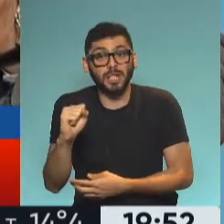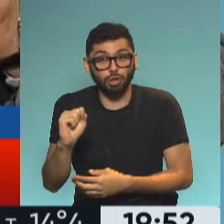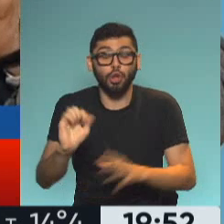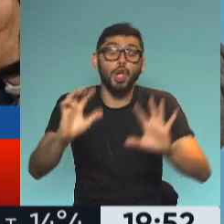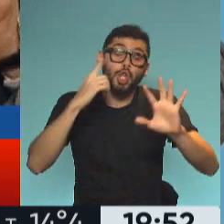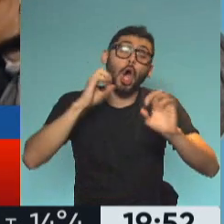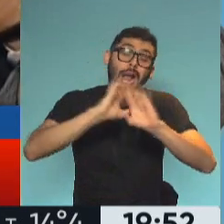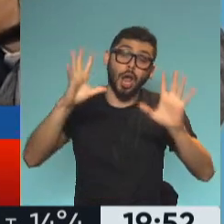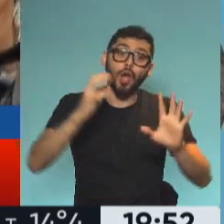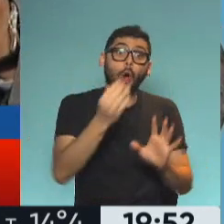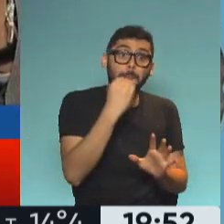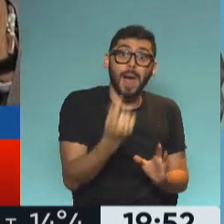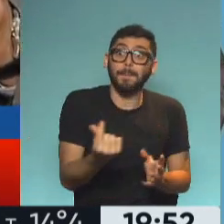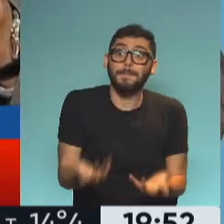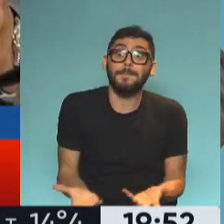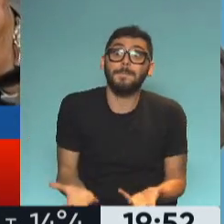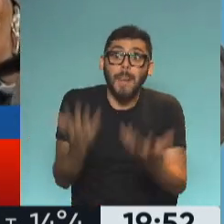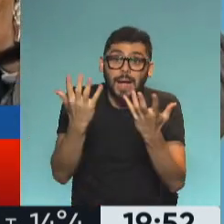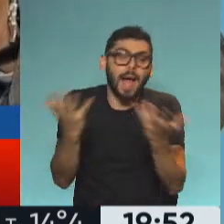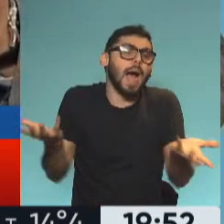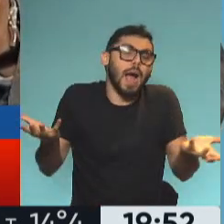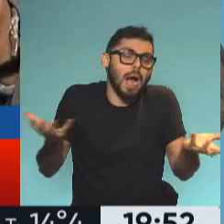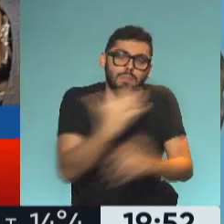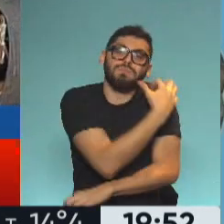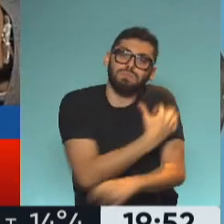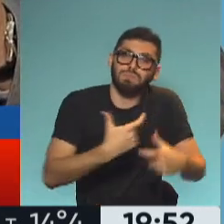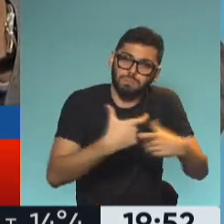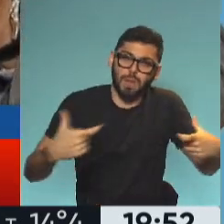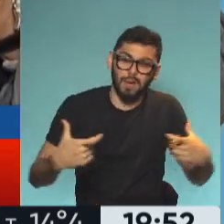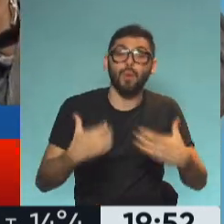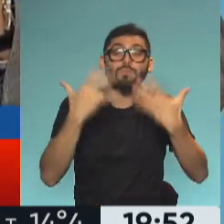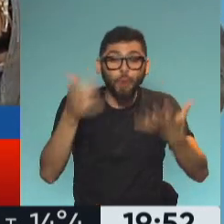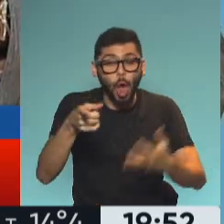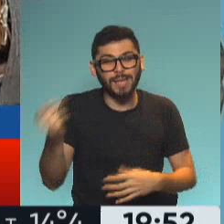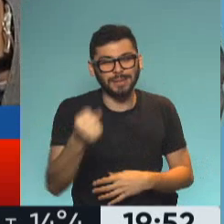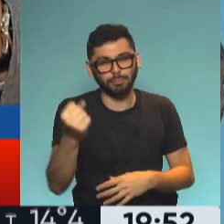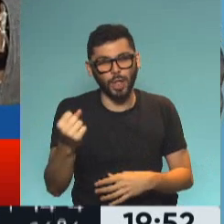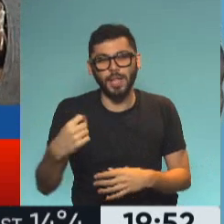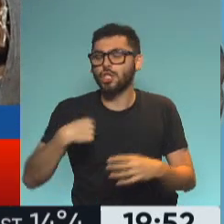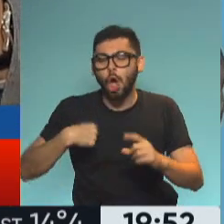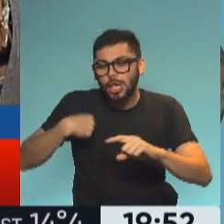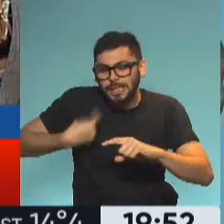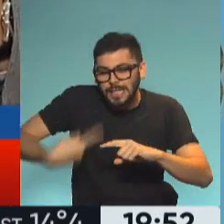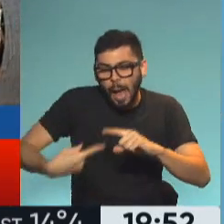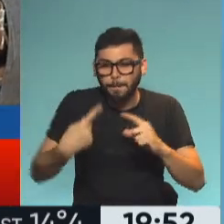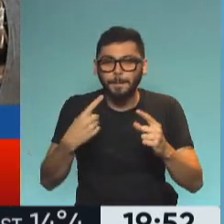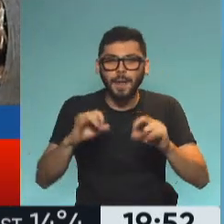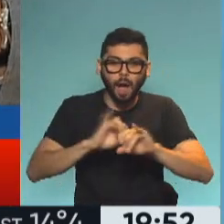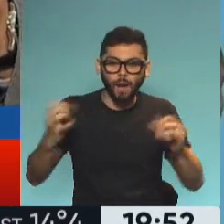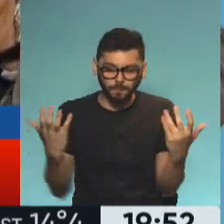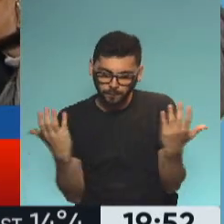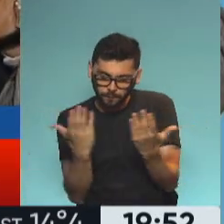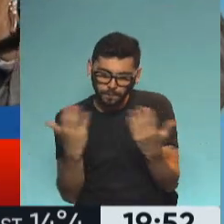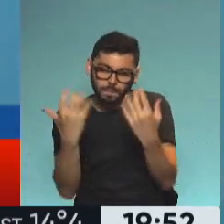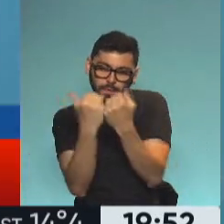sube el precio de los alimentos, aumenta la pobreza y por eso es tan importante este punto. Yo voy haciendo permanentemente cruces y tenemos